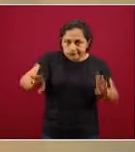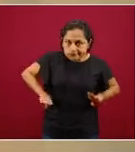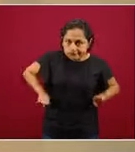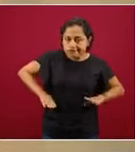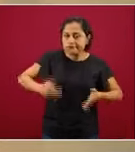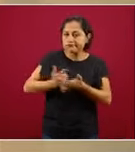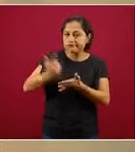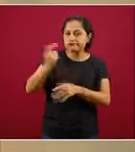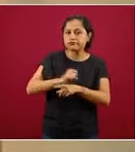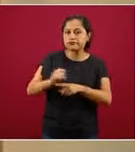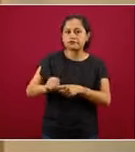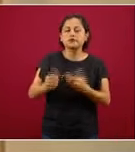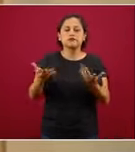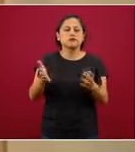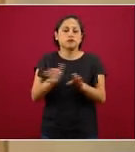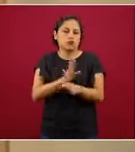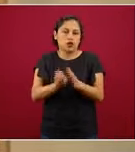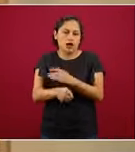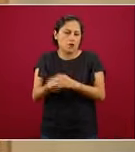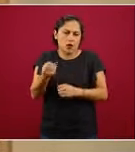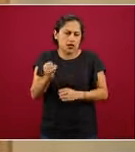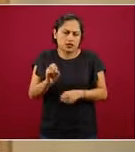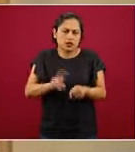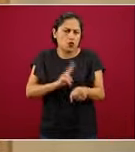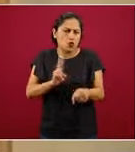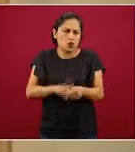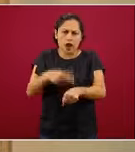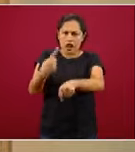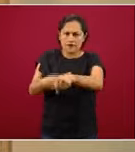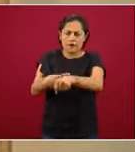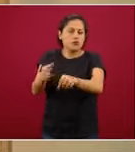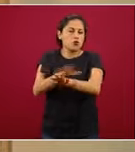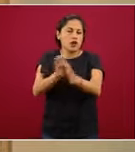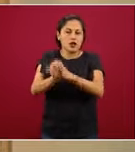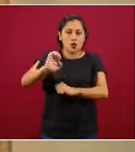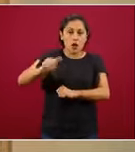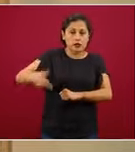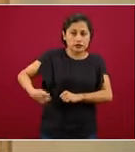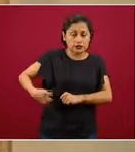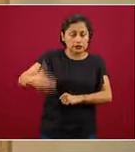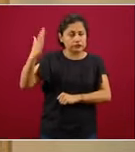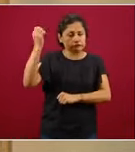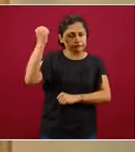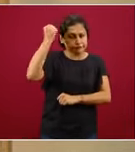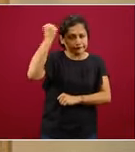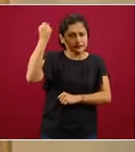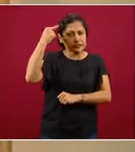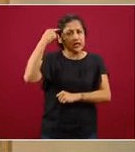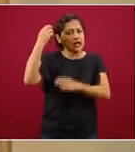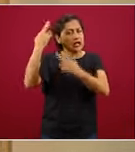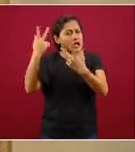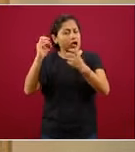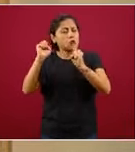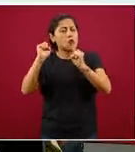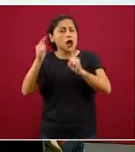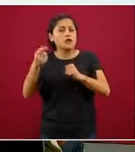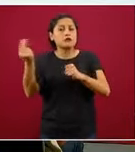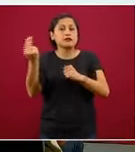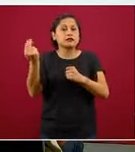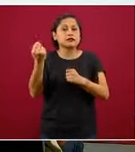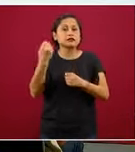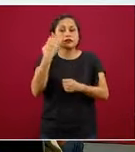urgencia regular no COVID, si es un paciente con un traumatismo craneoencefálico, con un golpe en la cabeza que requiere una atención y que requiere una